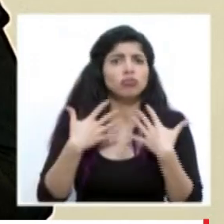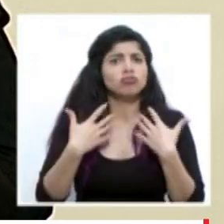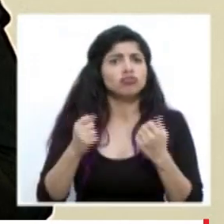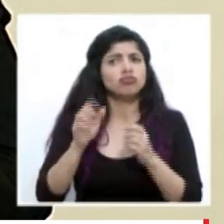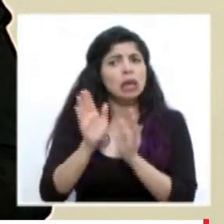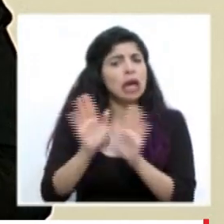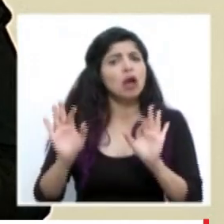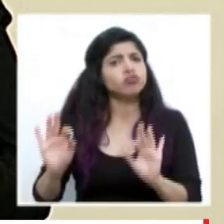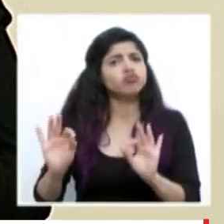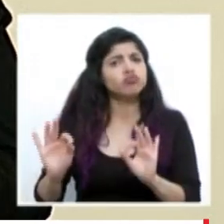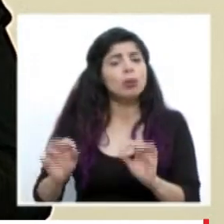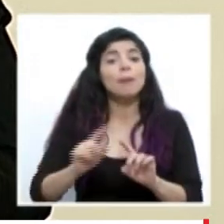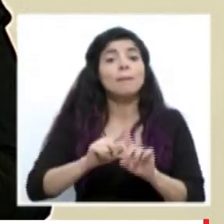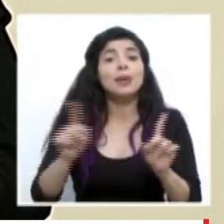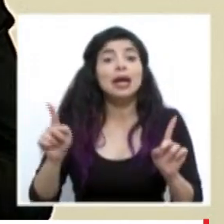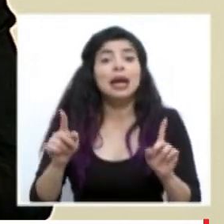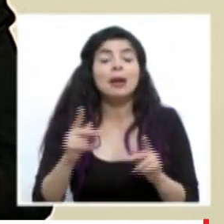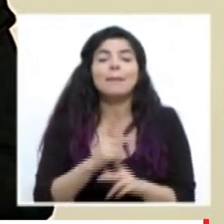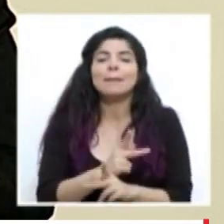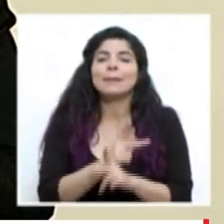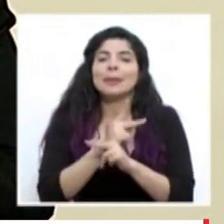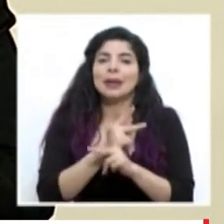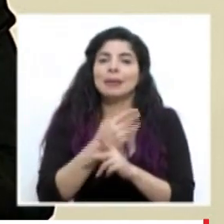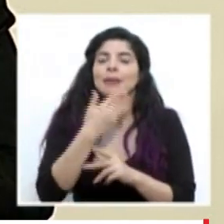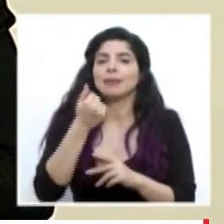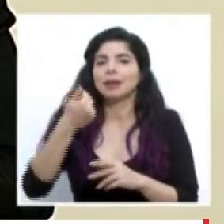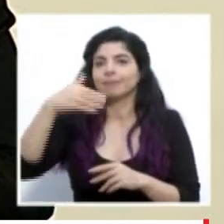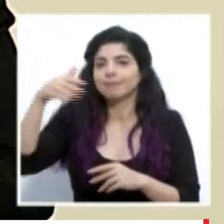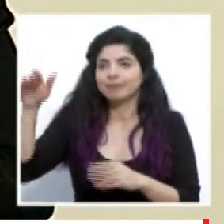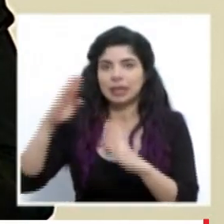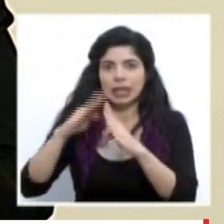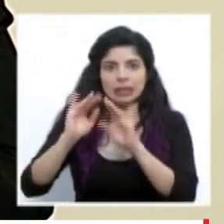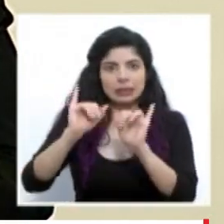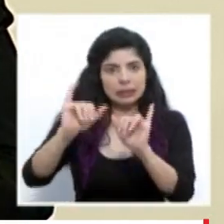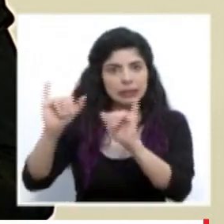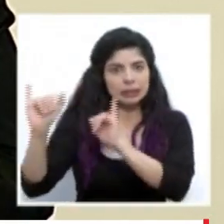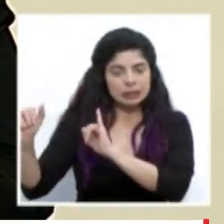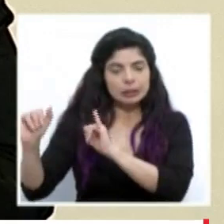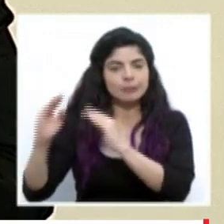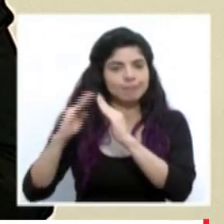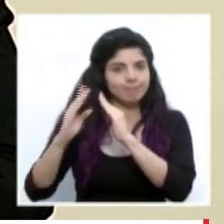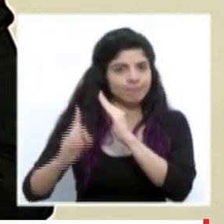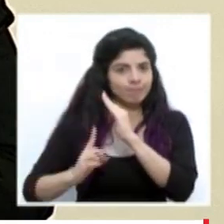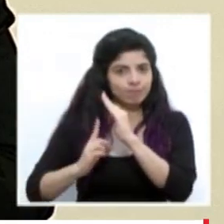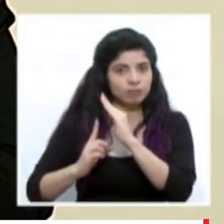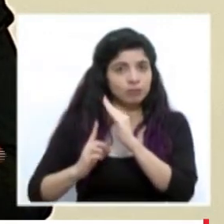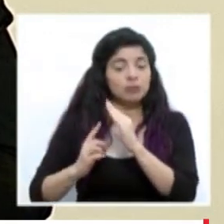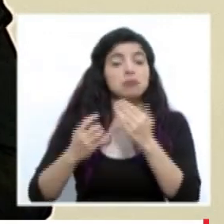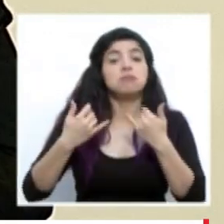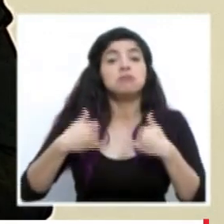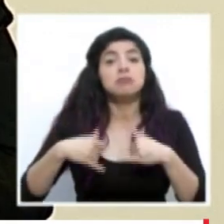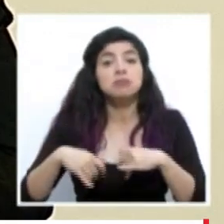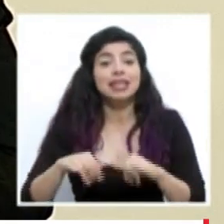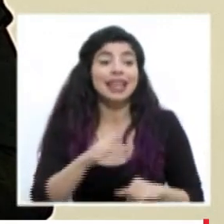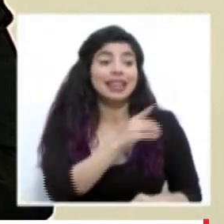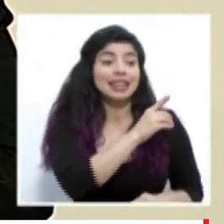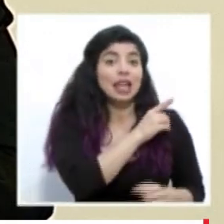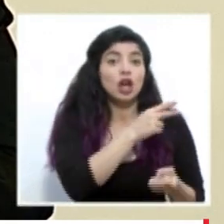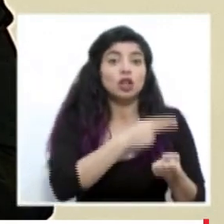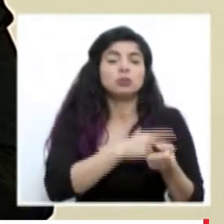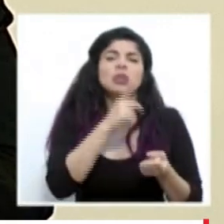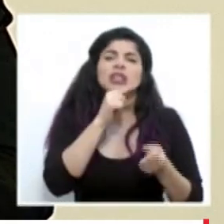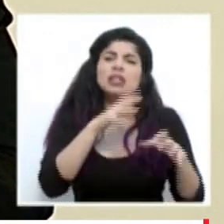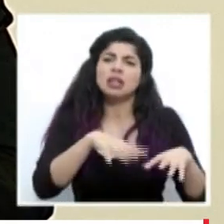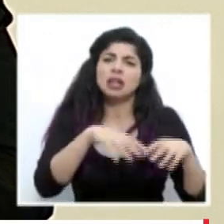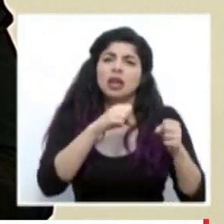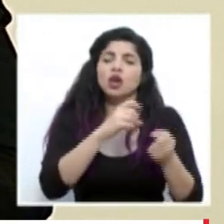buen estado general. Pero como medida preventiva se envían para la casa a cumplir el periodo de cuarentena. Mientras tanto, la dirección del hospital la va a asumir